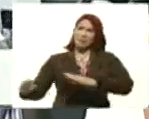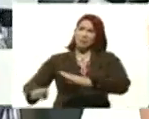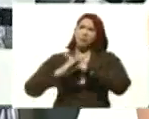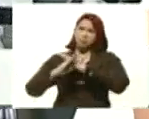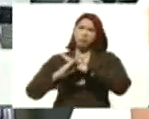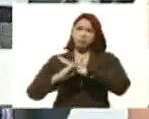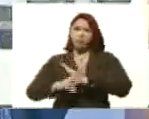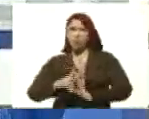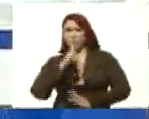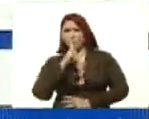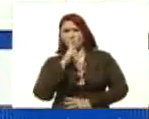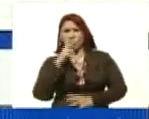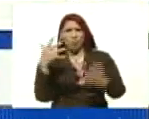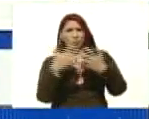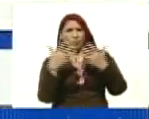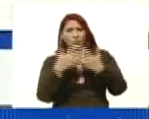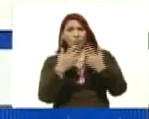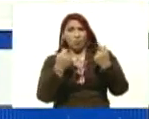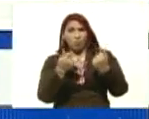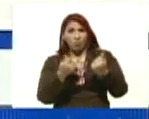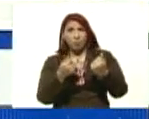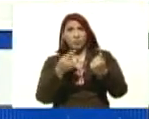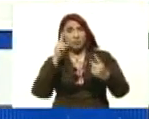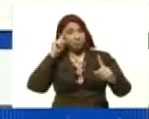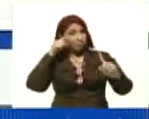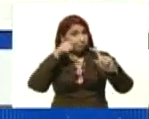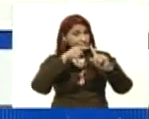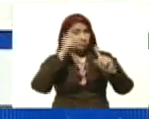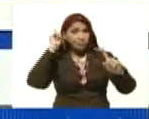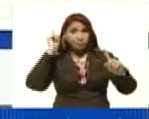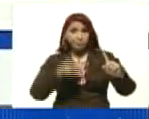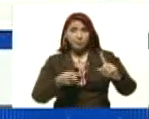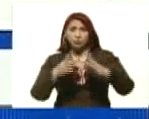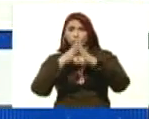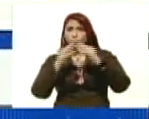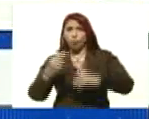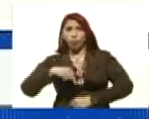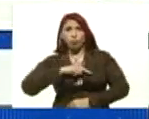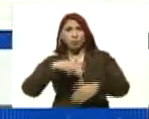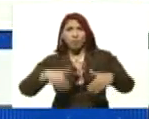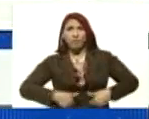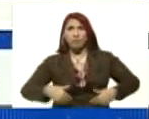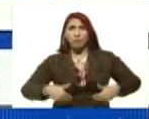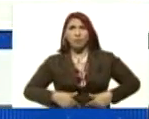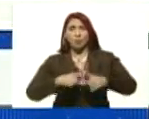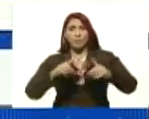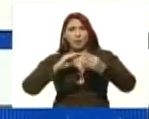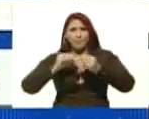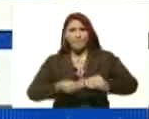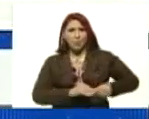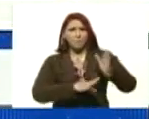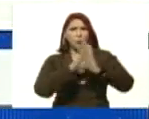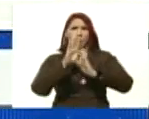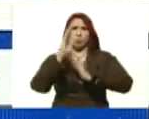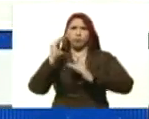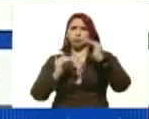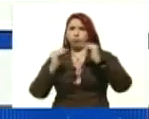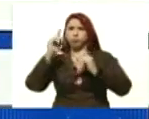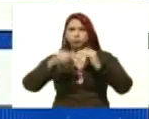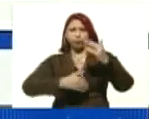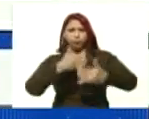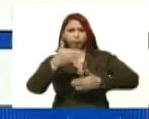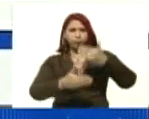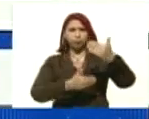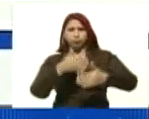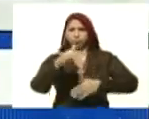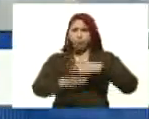económica. Y hacia allá deben estar dirigidas todos nuestros esfuerzos, para una recuperación sostenible, progresiva,